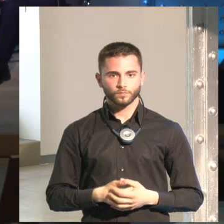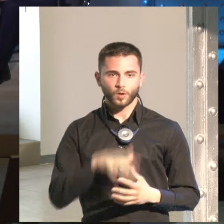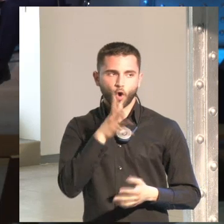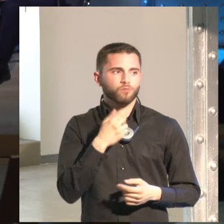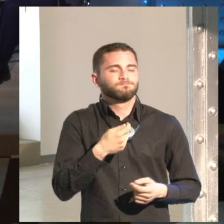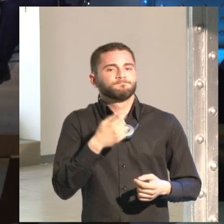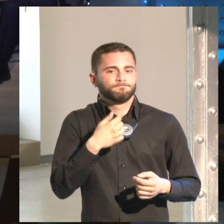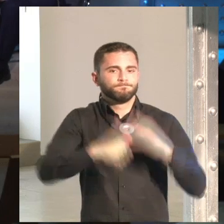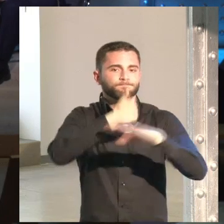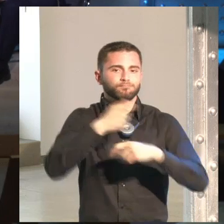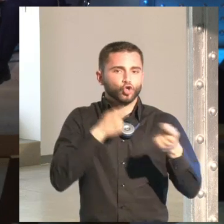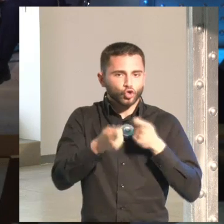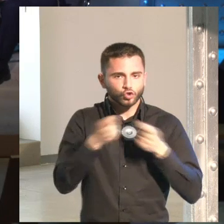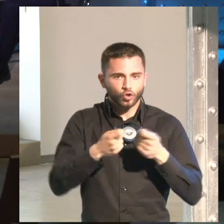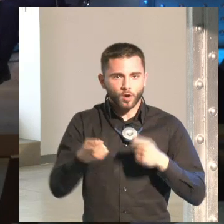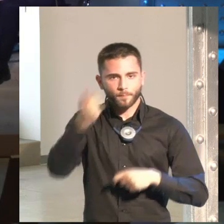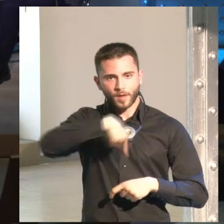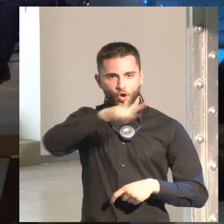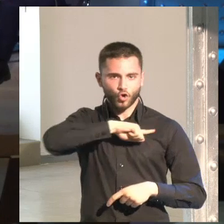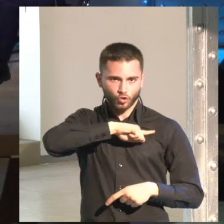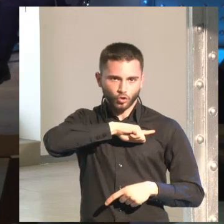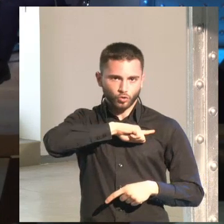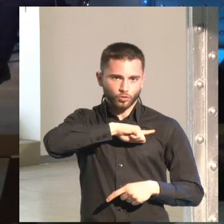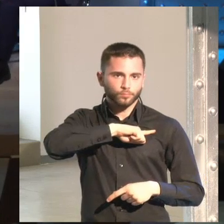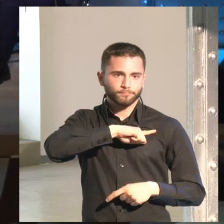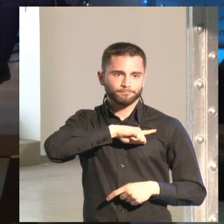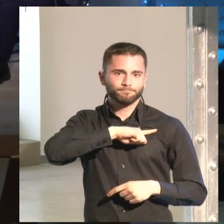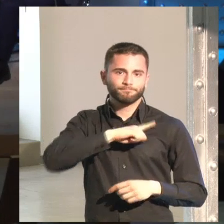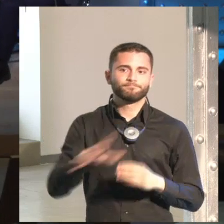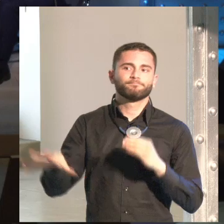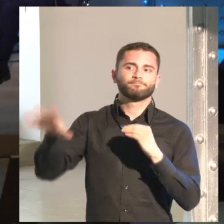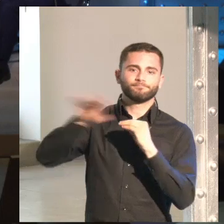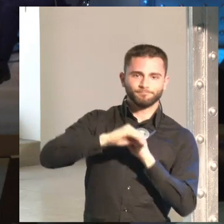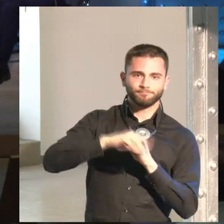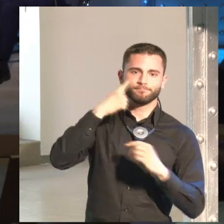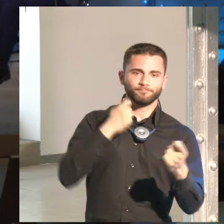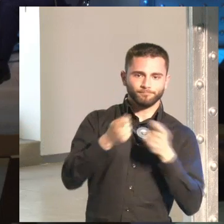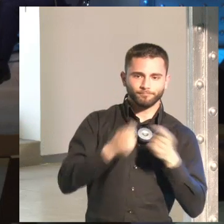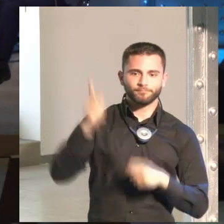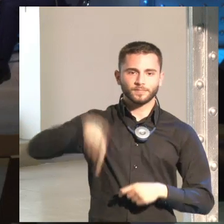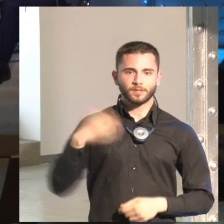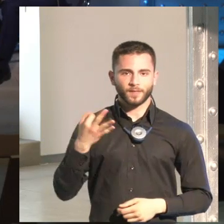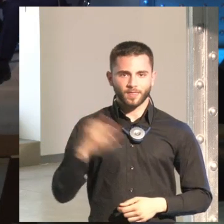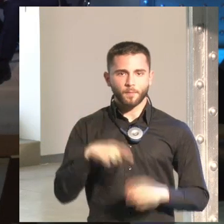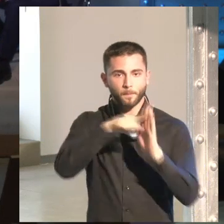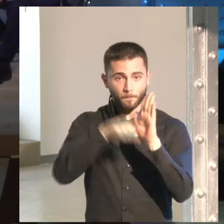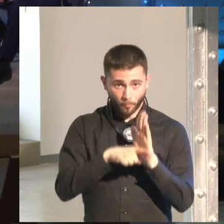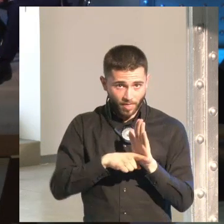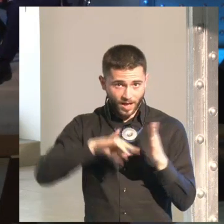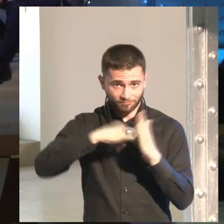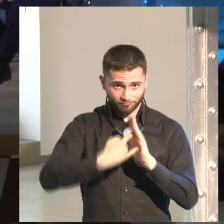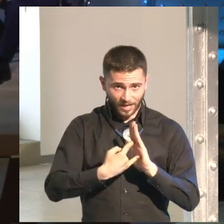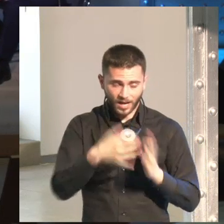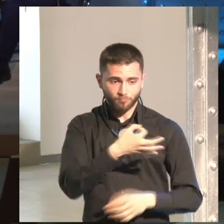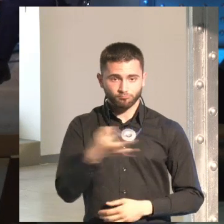pero nosotros tenemos nuestro campo de aviación, que también hay que vigilar. Las medidas técnicamente